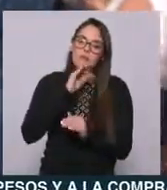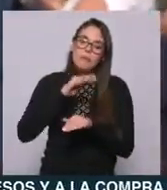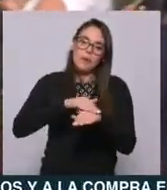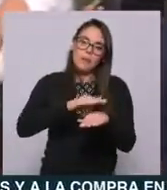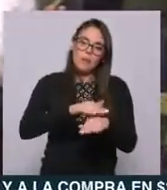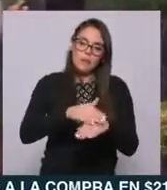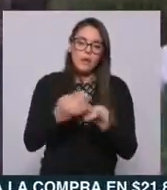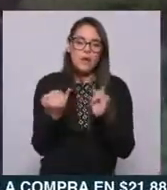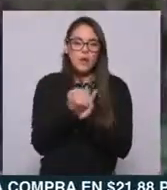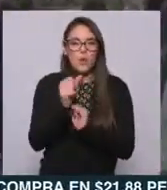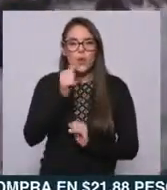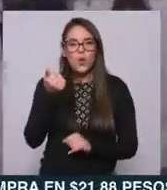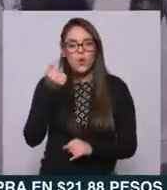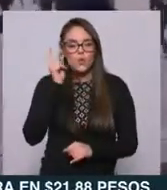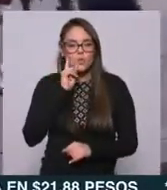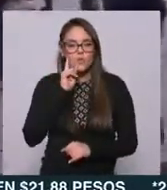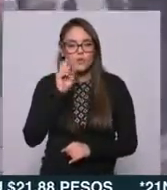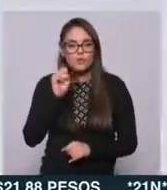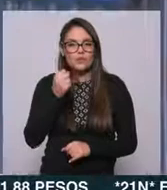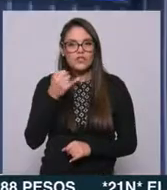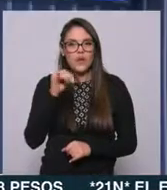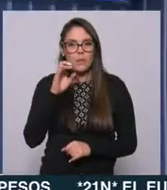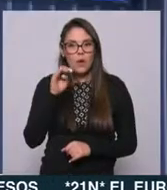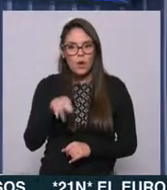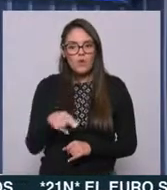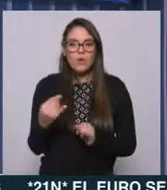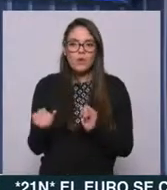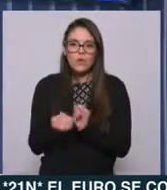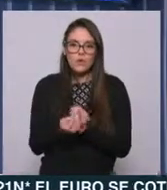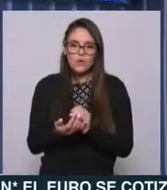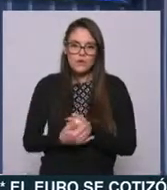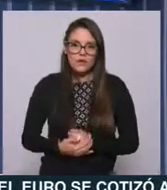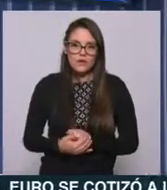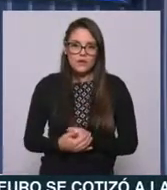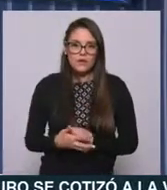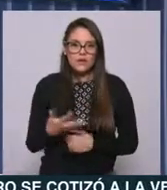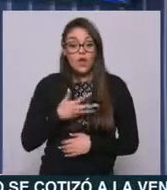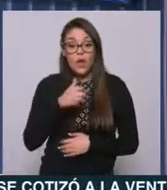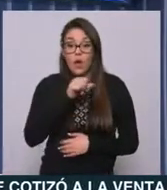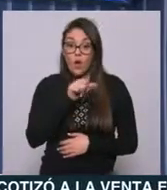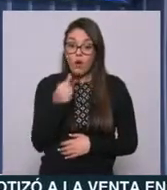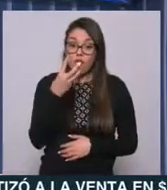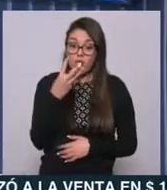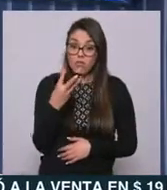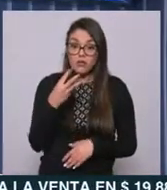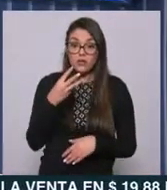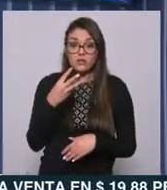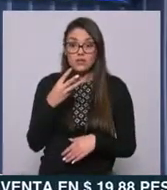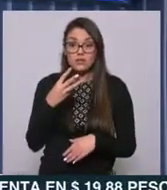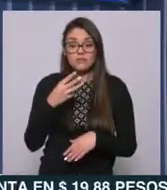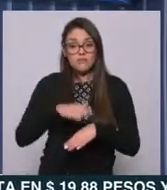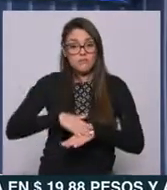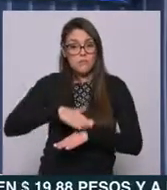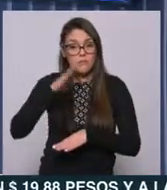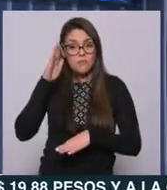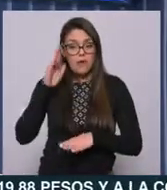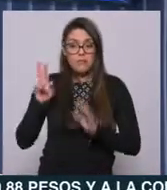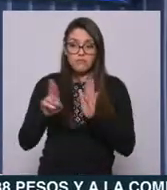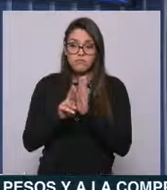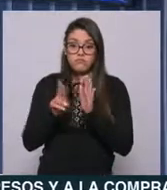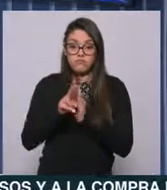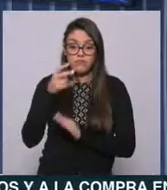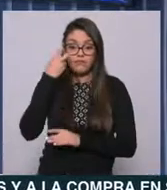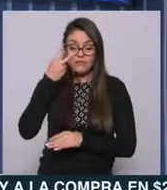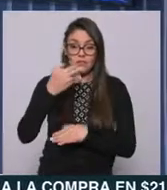en la mañana en la conferencia de prensa. Queremos hacer por lo menos 3 más en el año, durante el